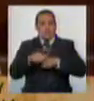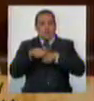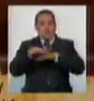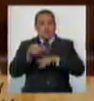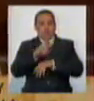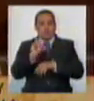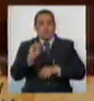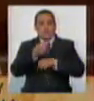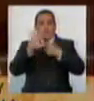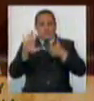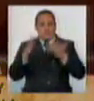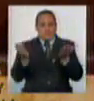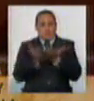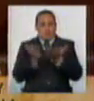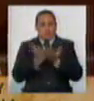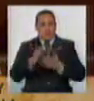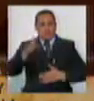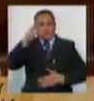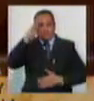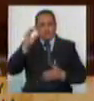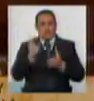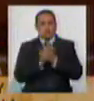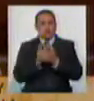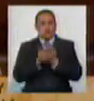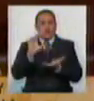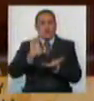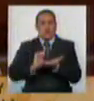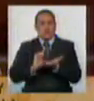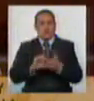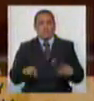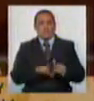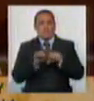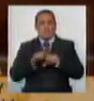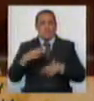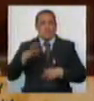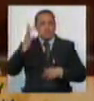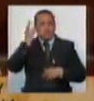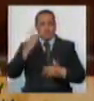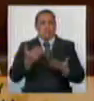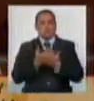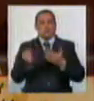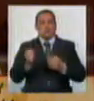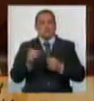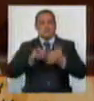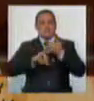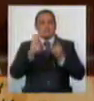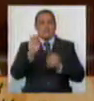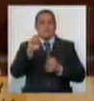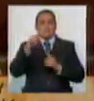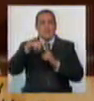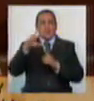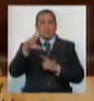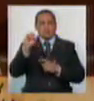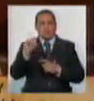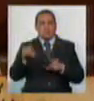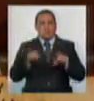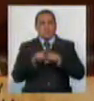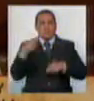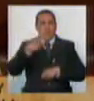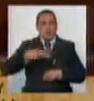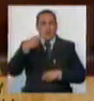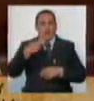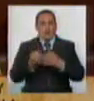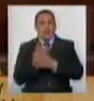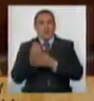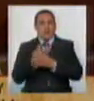2016 las escuelas de oficiales de Chorrillos en Lima, las de mujeres en San Bartolo, las escuelas de suboficiales de Huancayo,